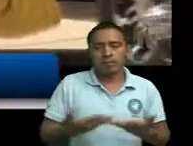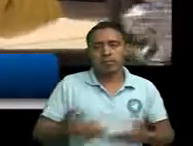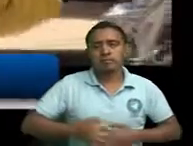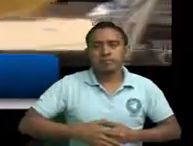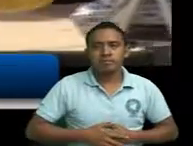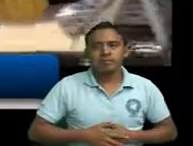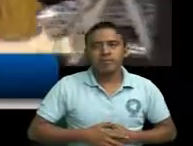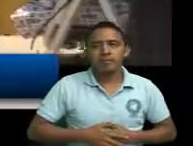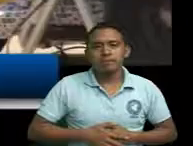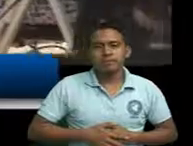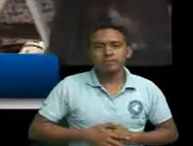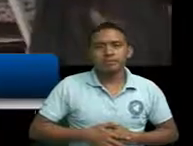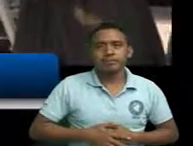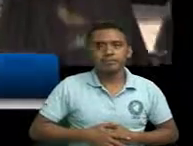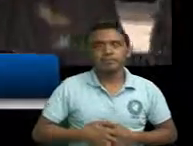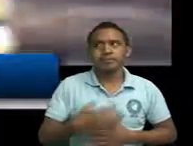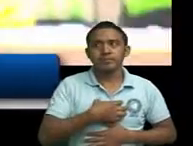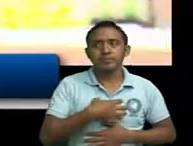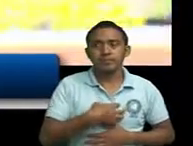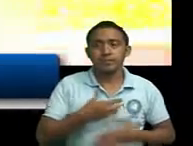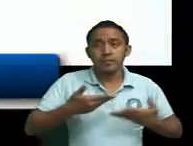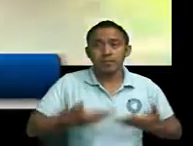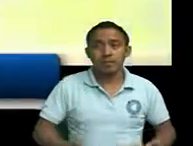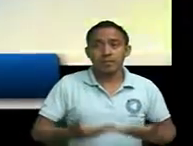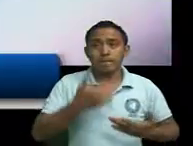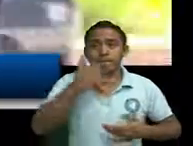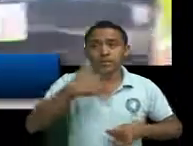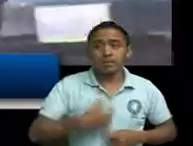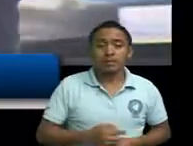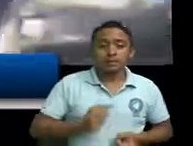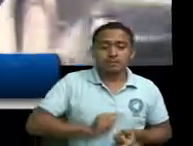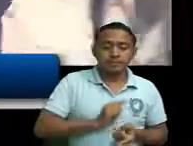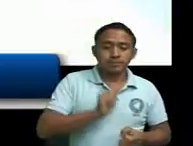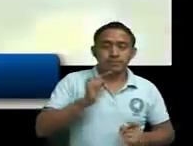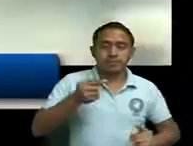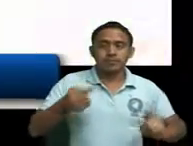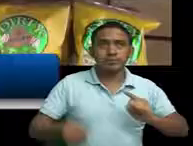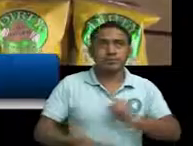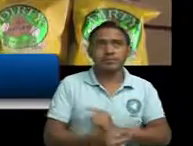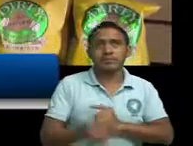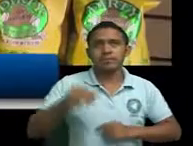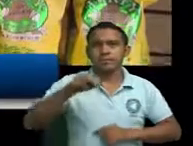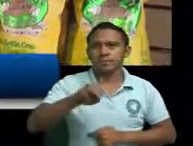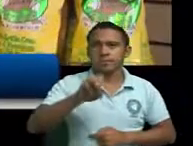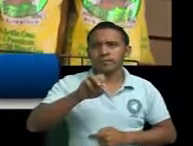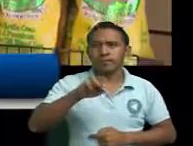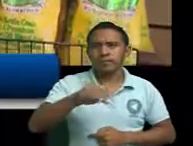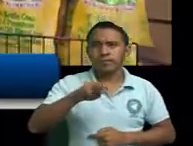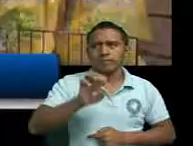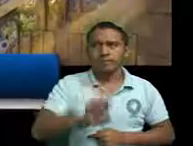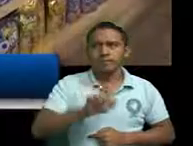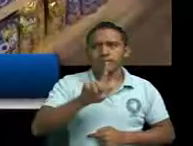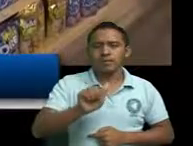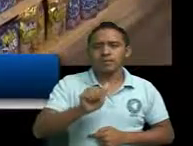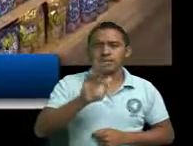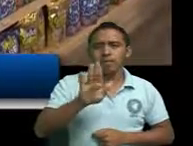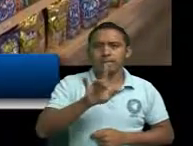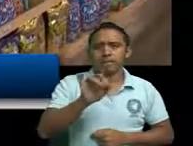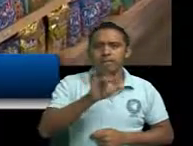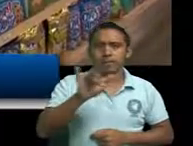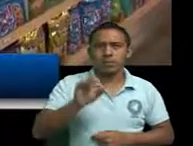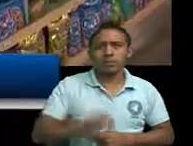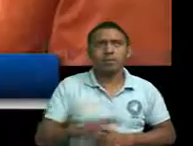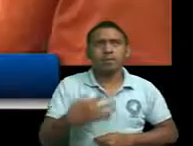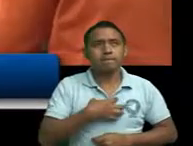Bueno, la edad influye porque hay un cambio metabólico, ¿ya? Tu metabolismo se va volviendo un poco